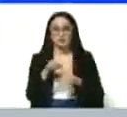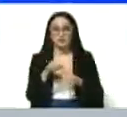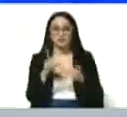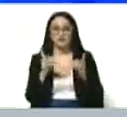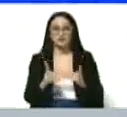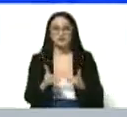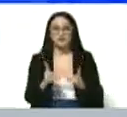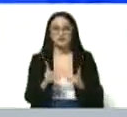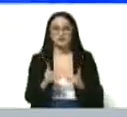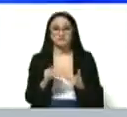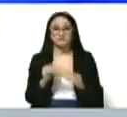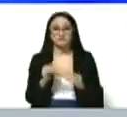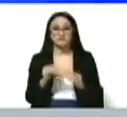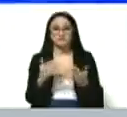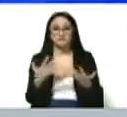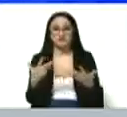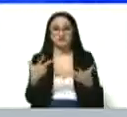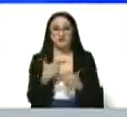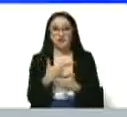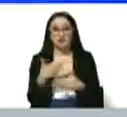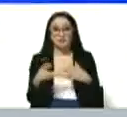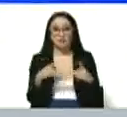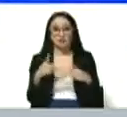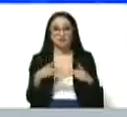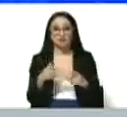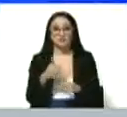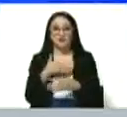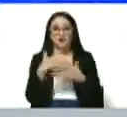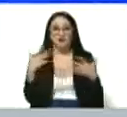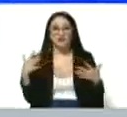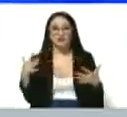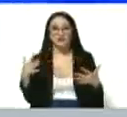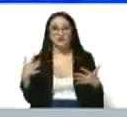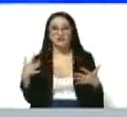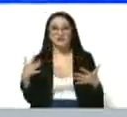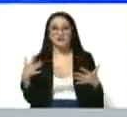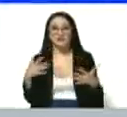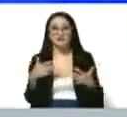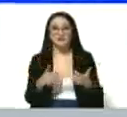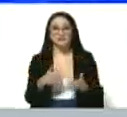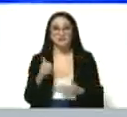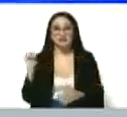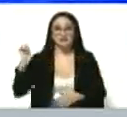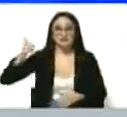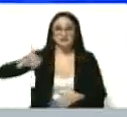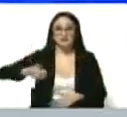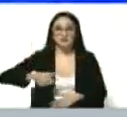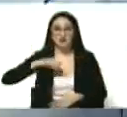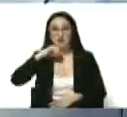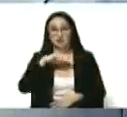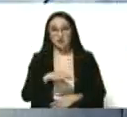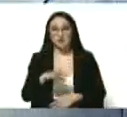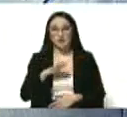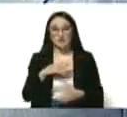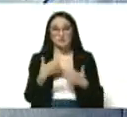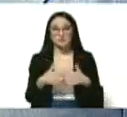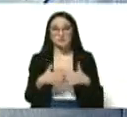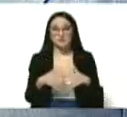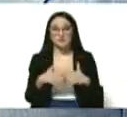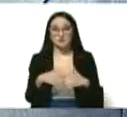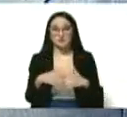decidieron implementar el recorte de producción más grande y de mayor duración de la historia de la industria